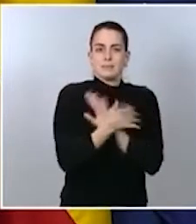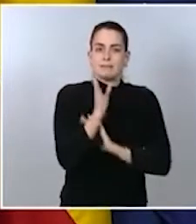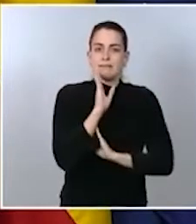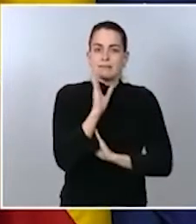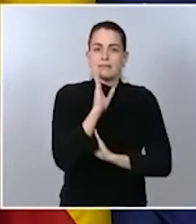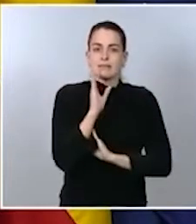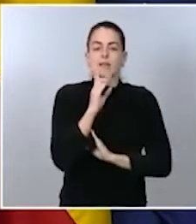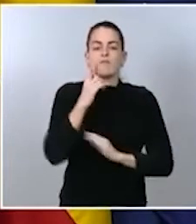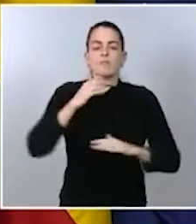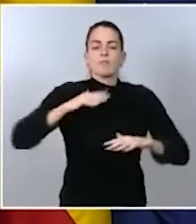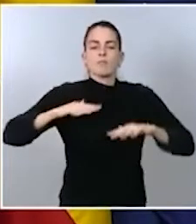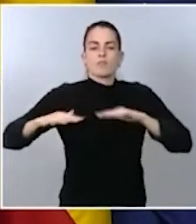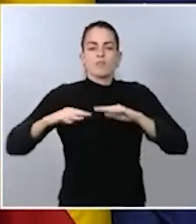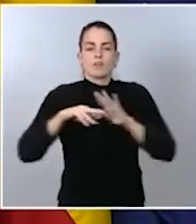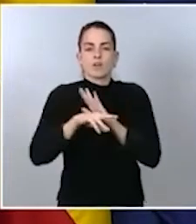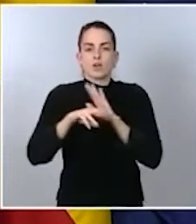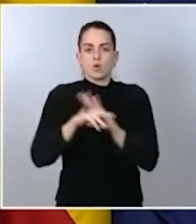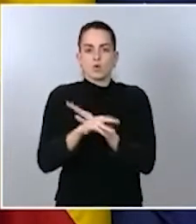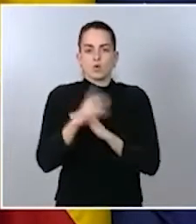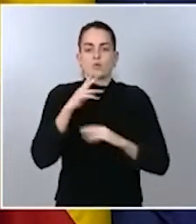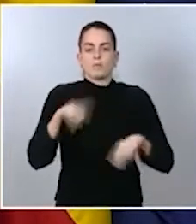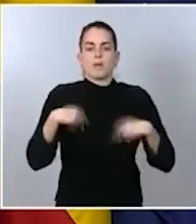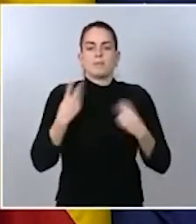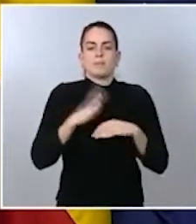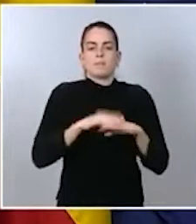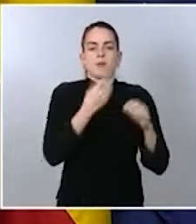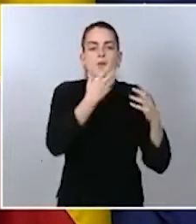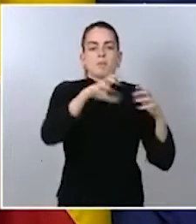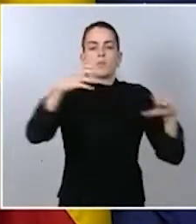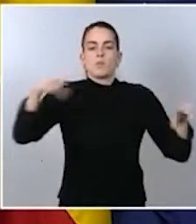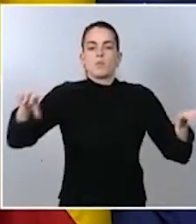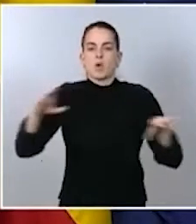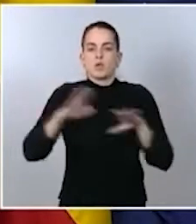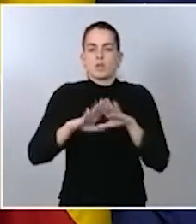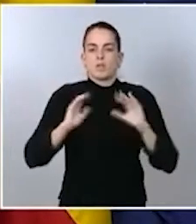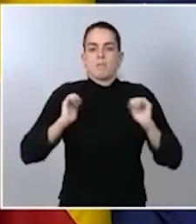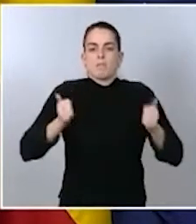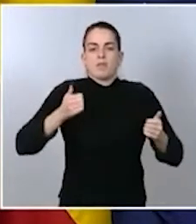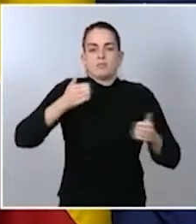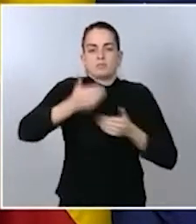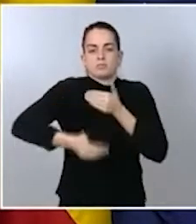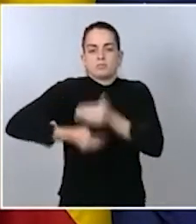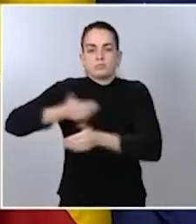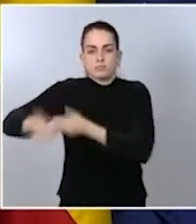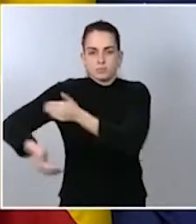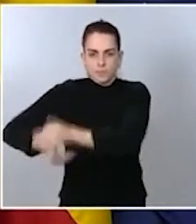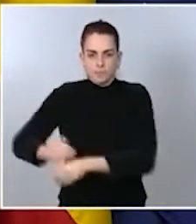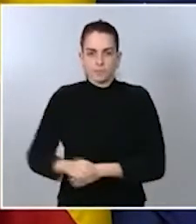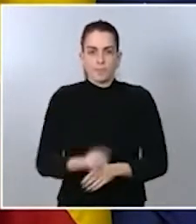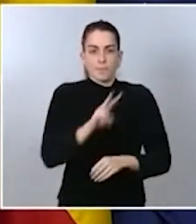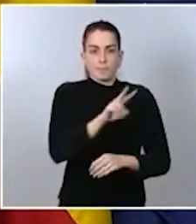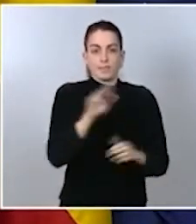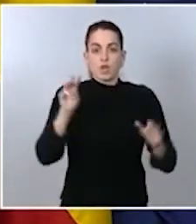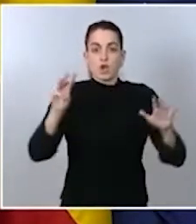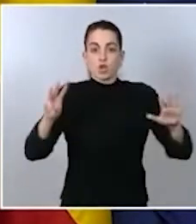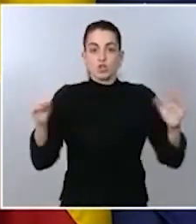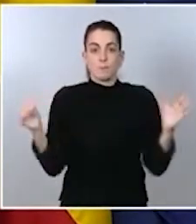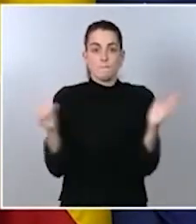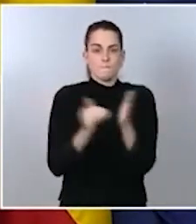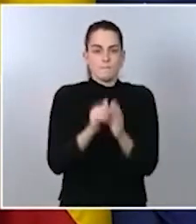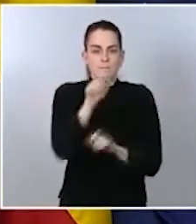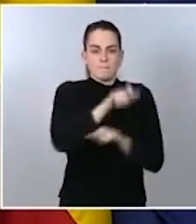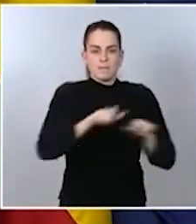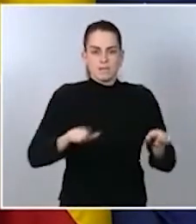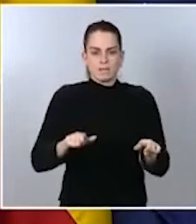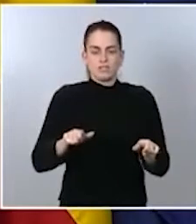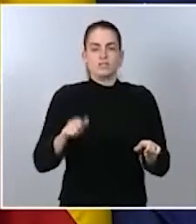necesarios por parte del ministerio del interior- destacan los 28.000 efectivos de las fuerzas y cuerpos de seguridad del estado